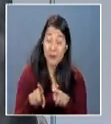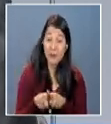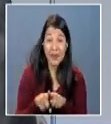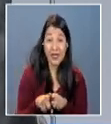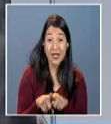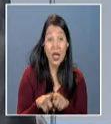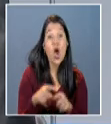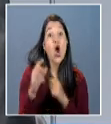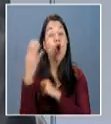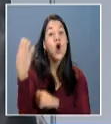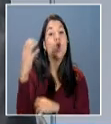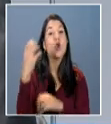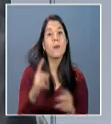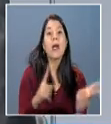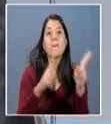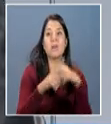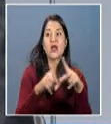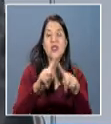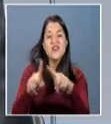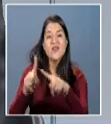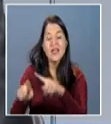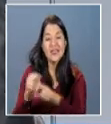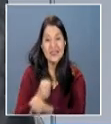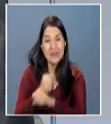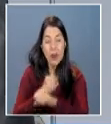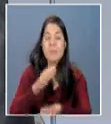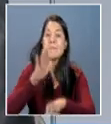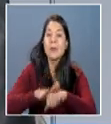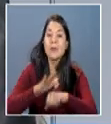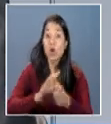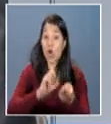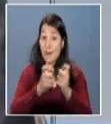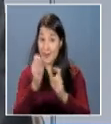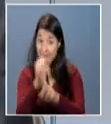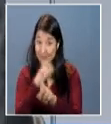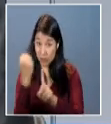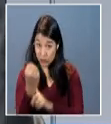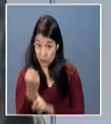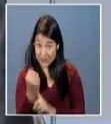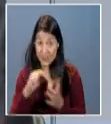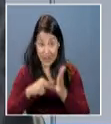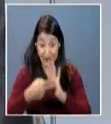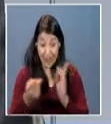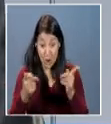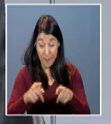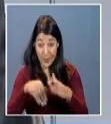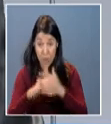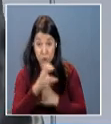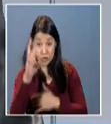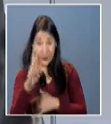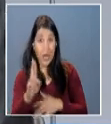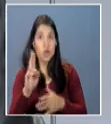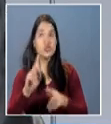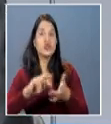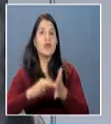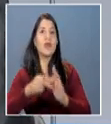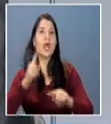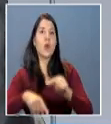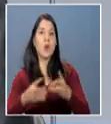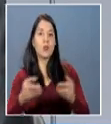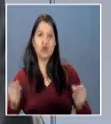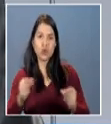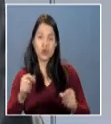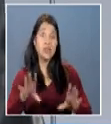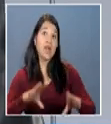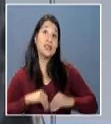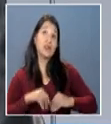donde Colombia aplicó una serie de estrategias de seguridad que le permitió revertir esta situación. Es decir, esto que está sucediendo en Costa Rica no es algo inevitable que tenemos que aceptar como